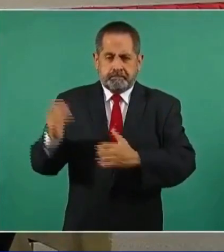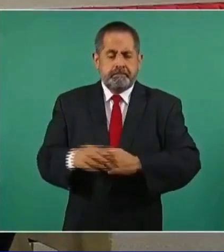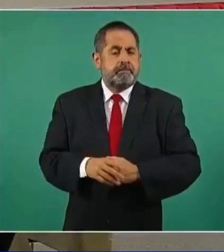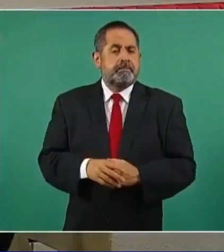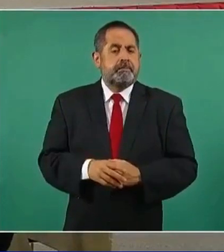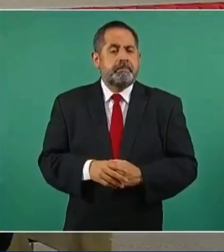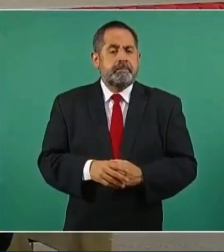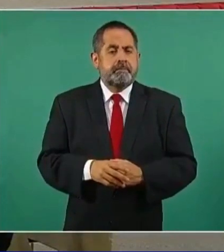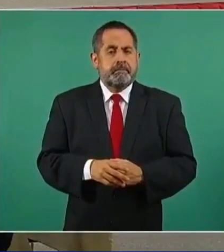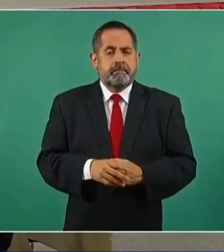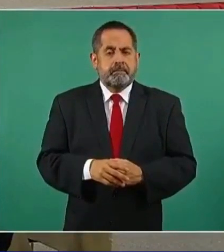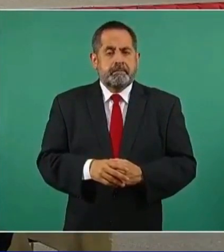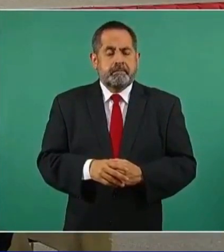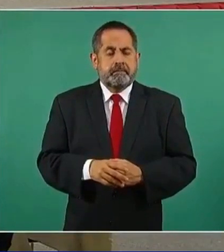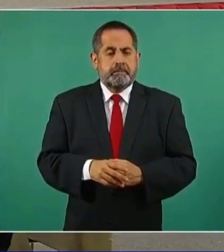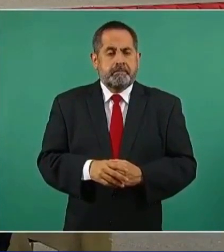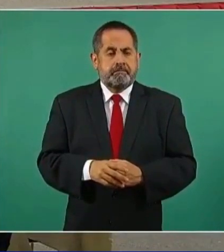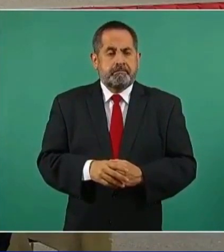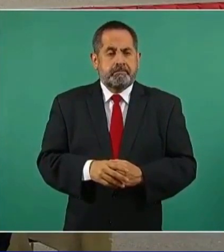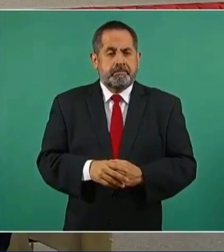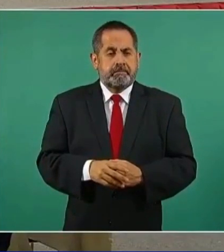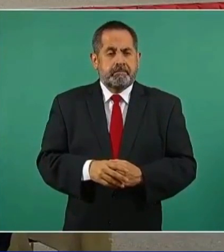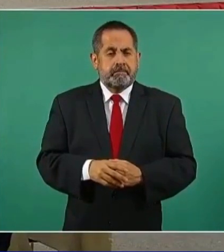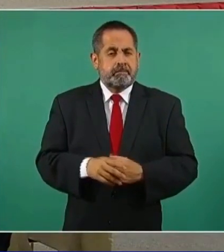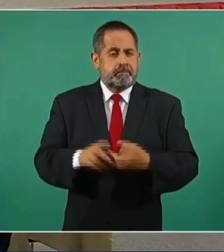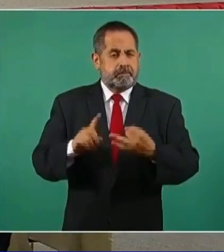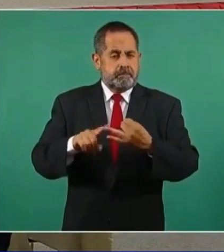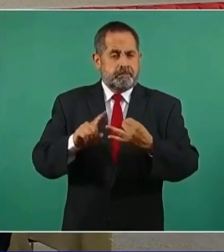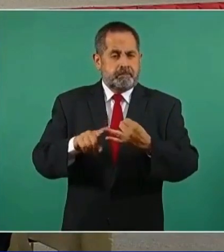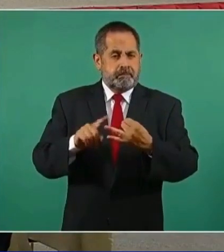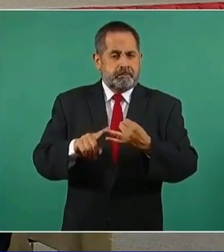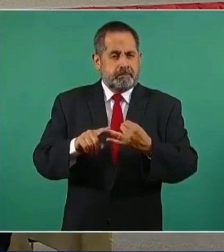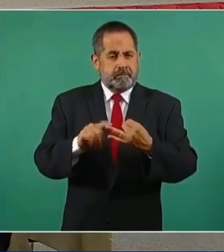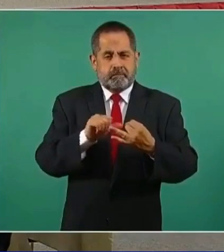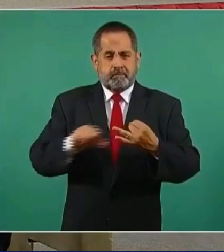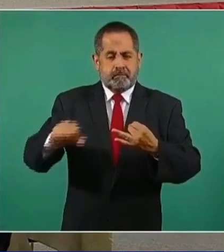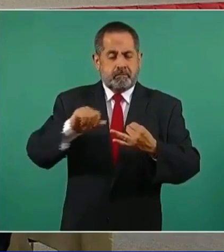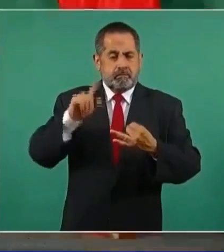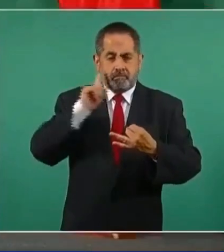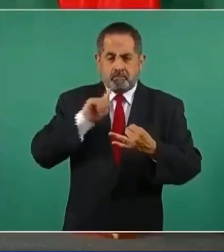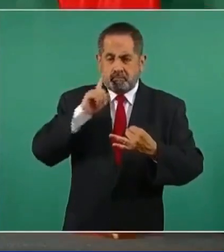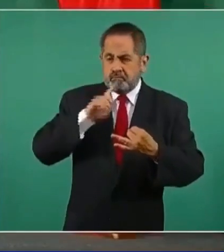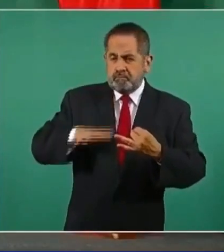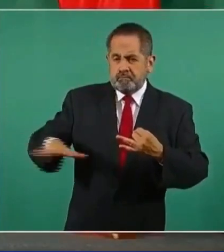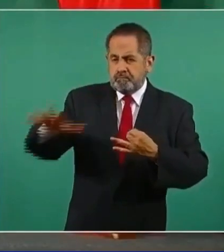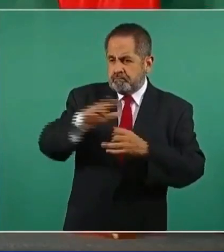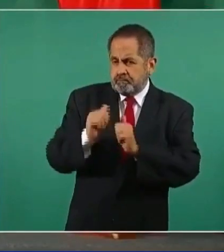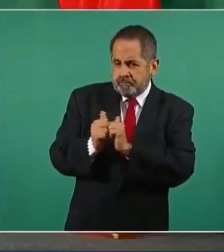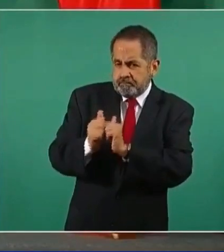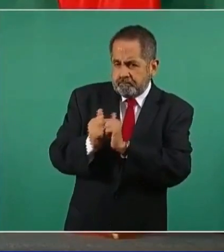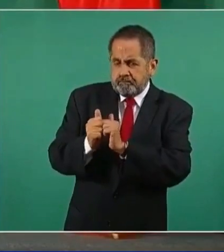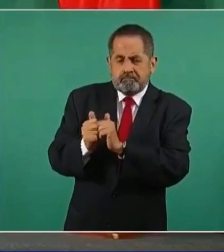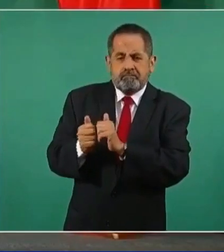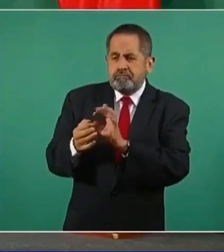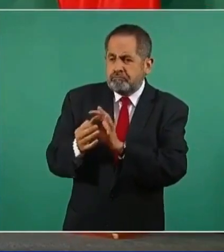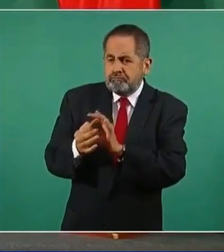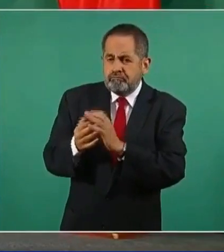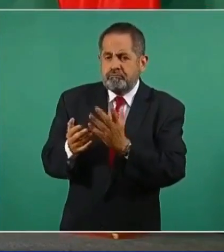favor, es la relativa al acompañamiento de las mujeres en el territorio. Un elemento